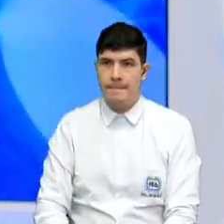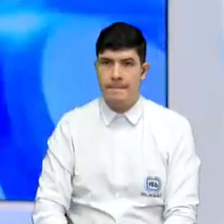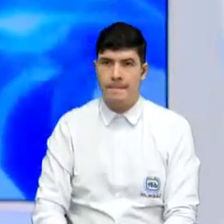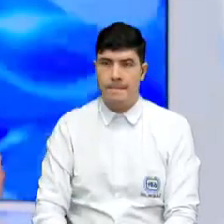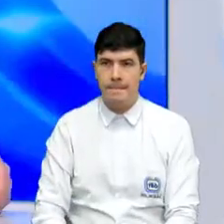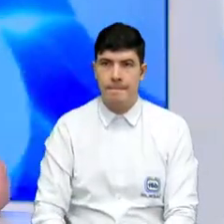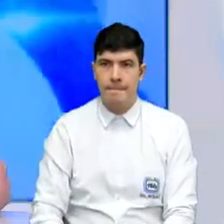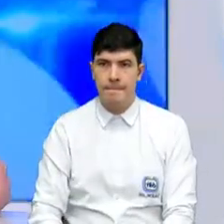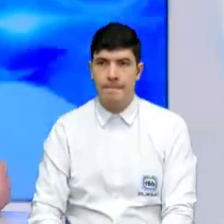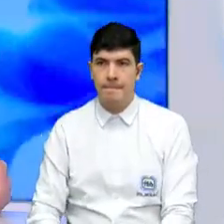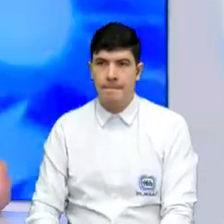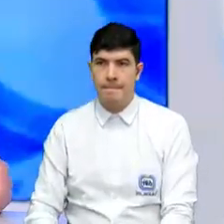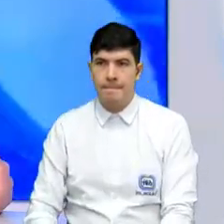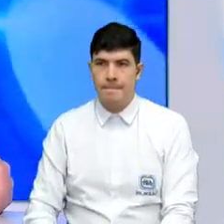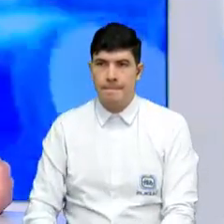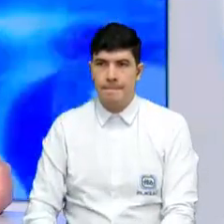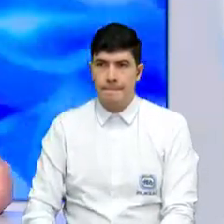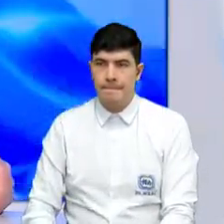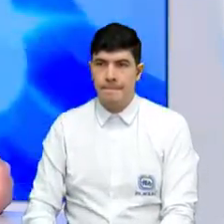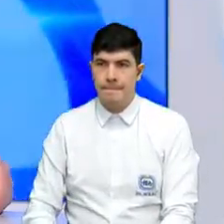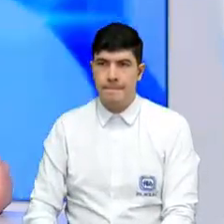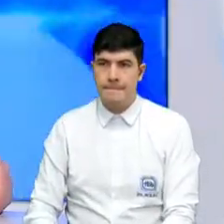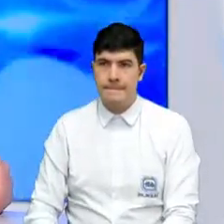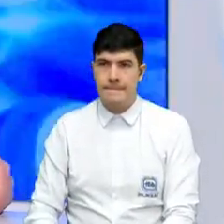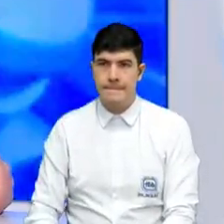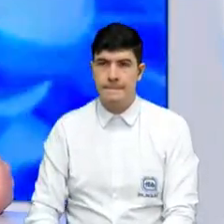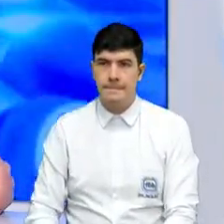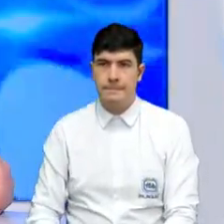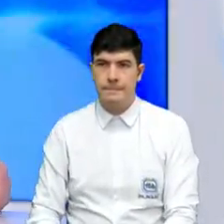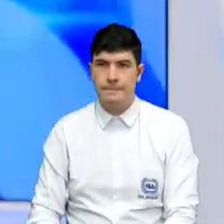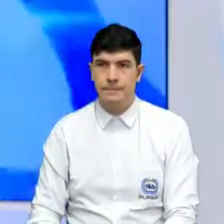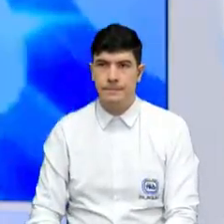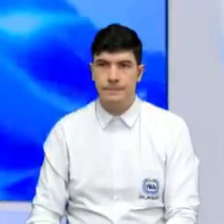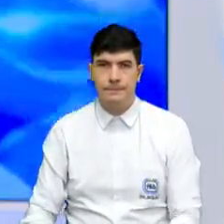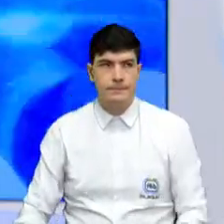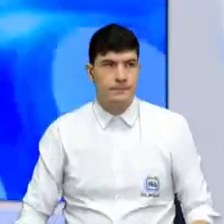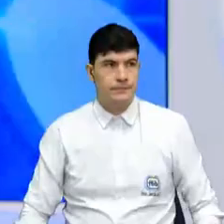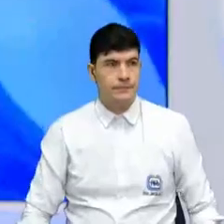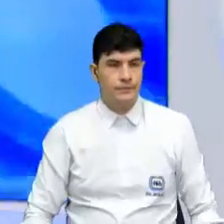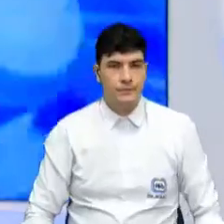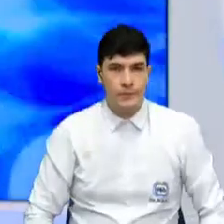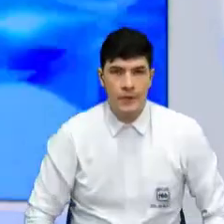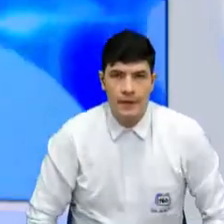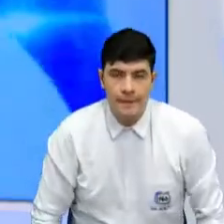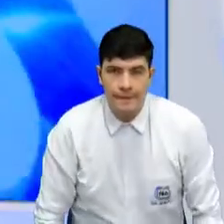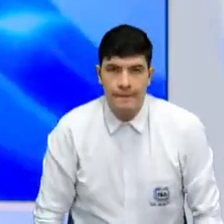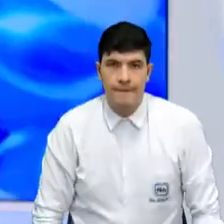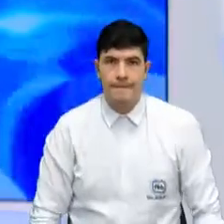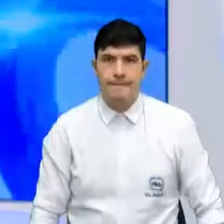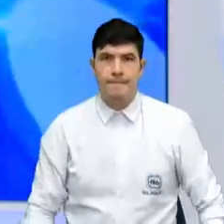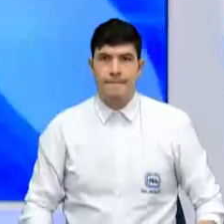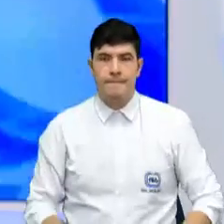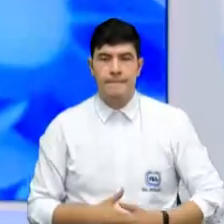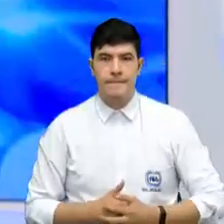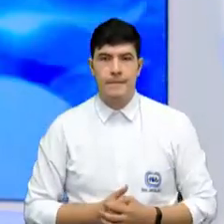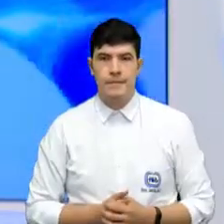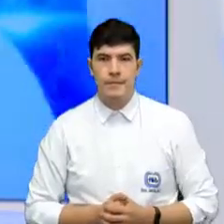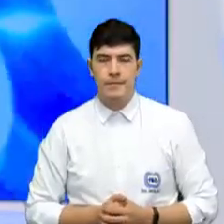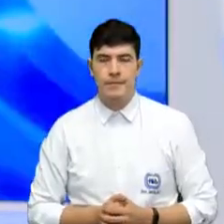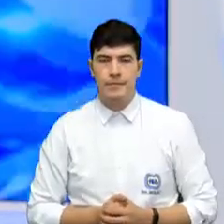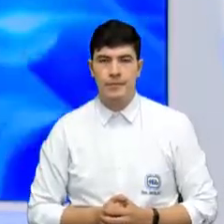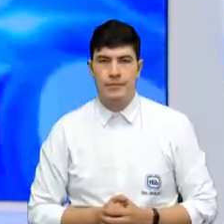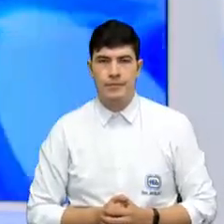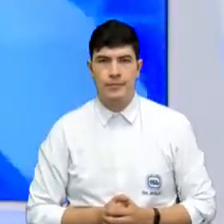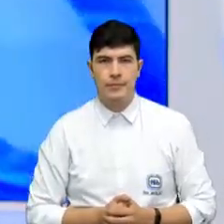En Florida Blanca se espera con ansias la reapertura de nuevos sectores de la economía. Cristian Correa está con el alcalde de este municipio. Cristian,